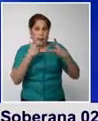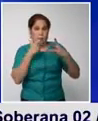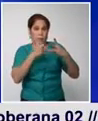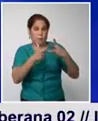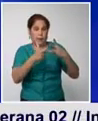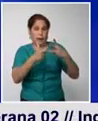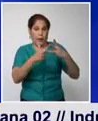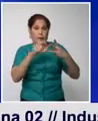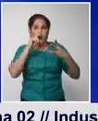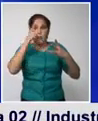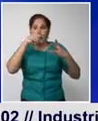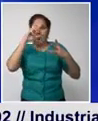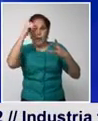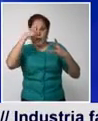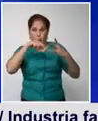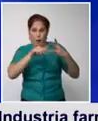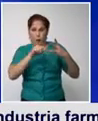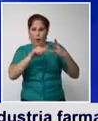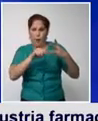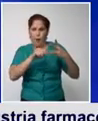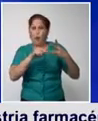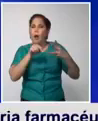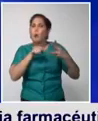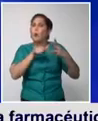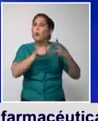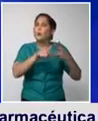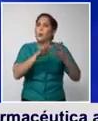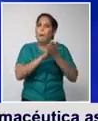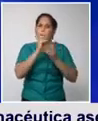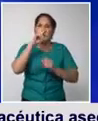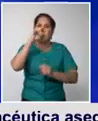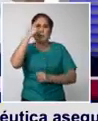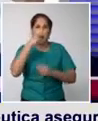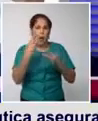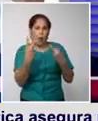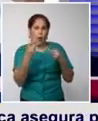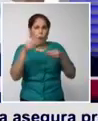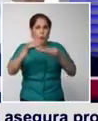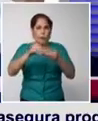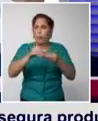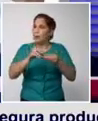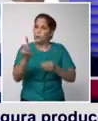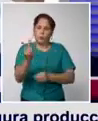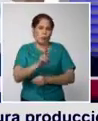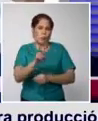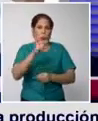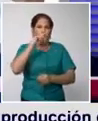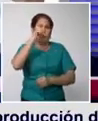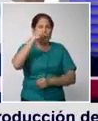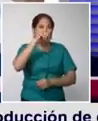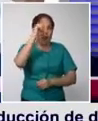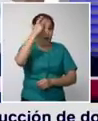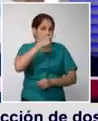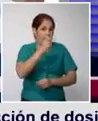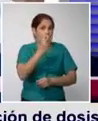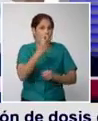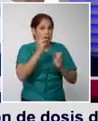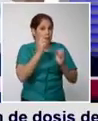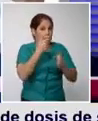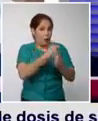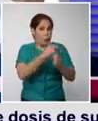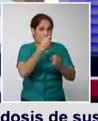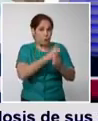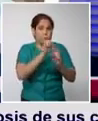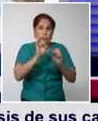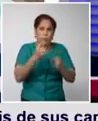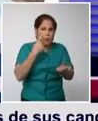Abdala, doctor, ¿es con Mambisa? No. El esquema de Abdala, que lleva 3 dosis, como se acaba